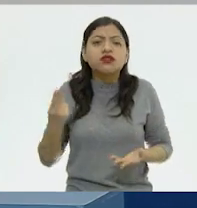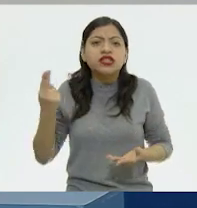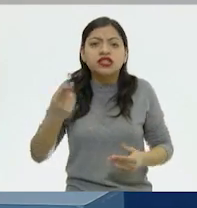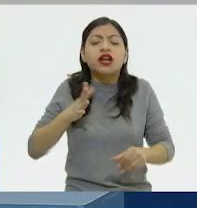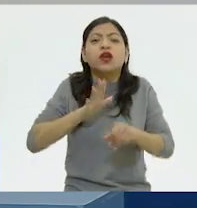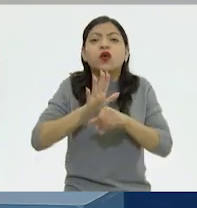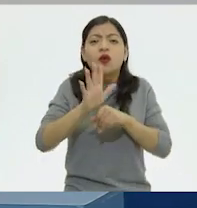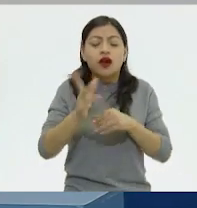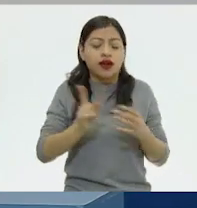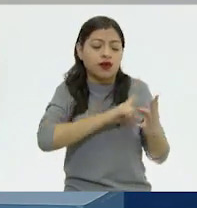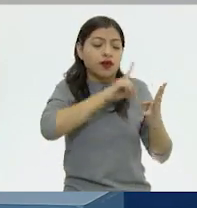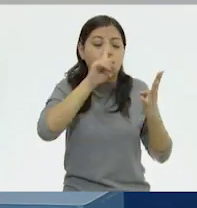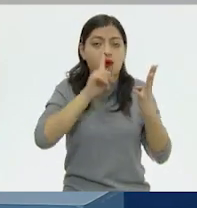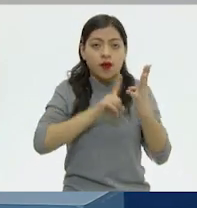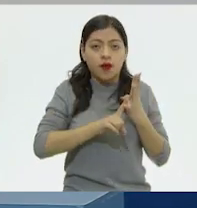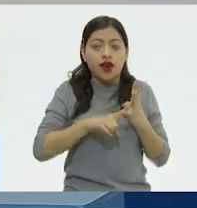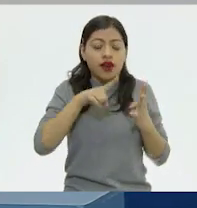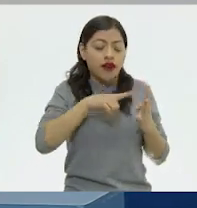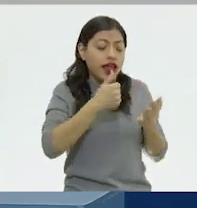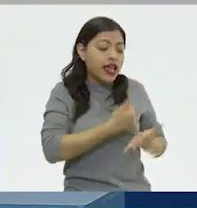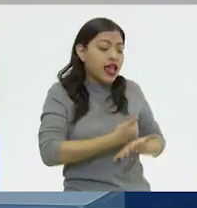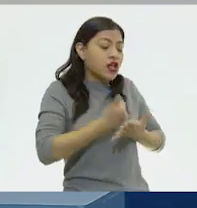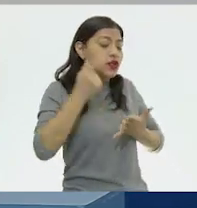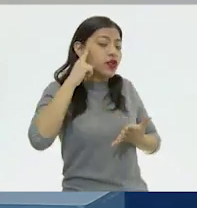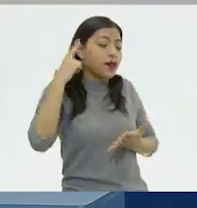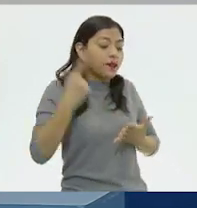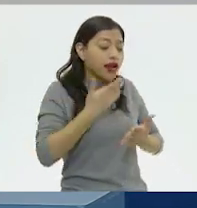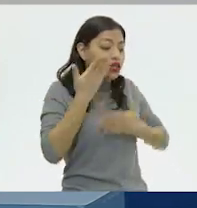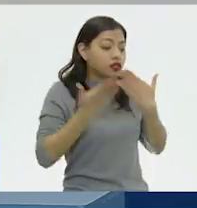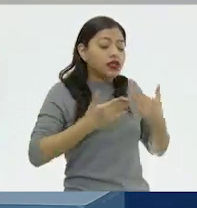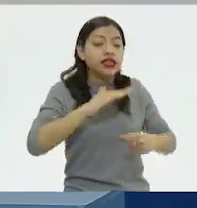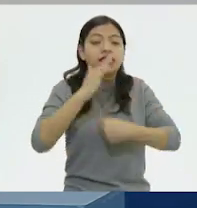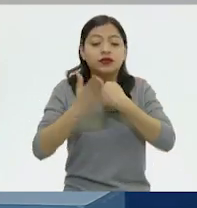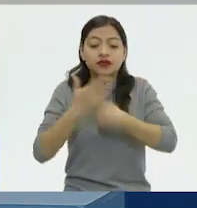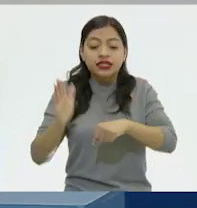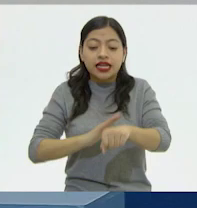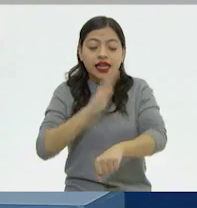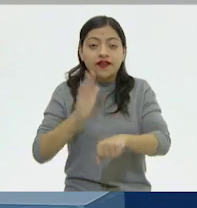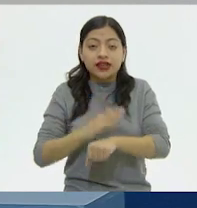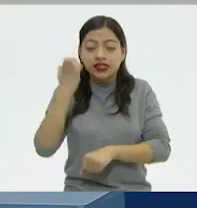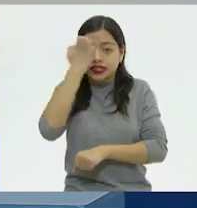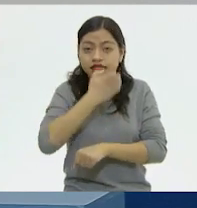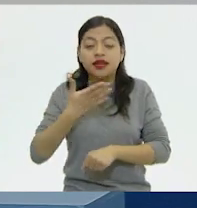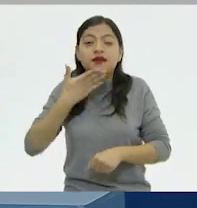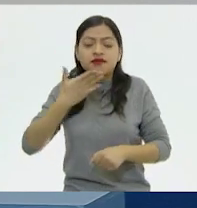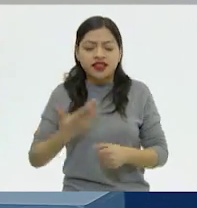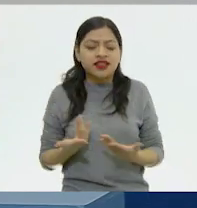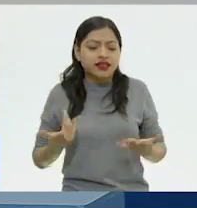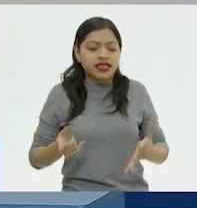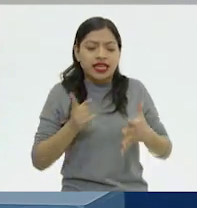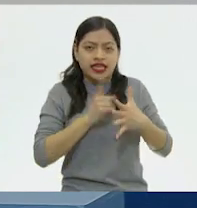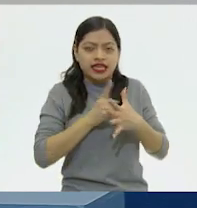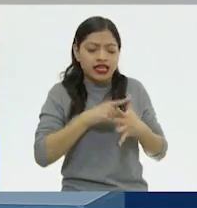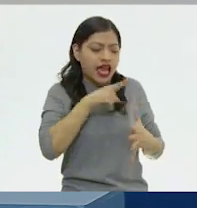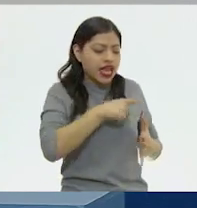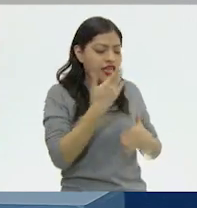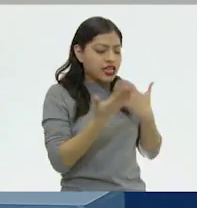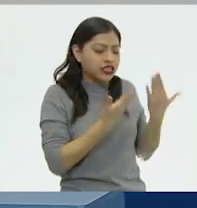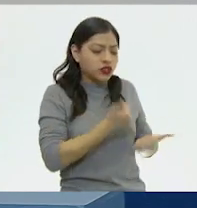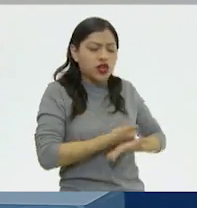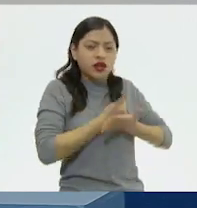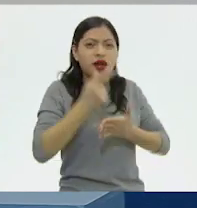cuarta es: ¿qué es una guía de autoestudio? La quinta: ¿para qué sirve una guía de autoestudio? La